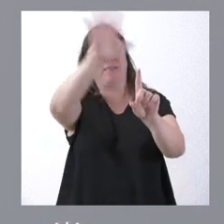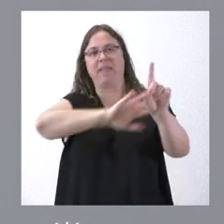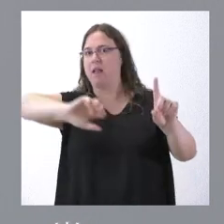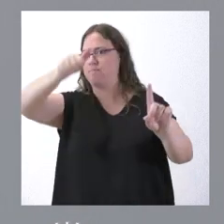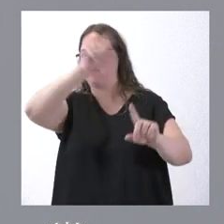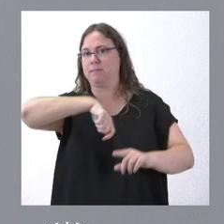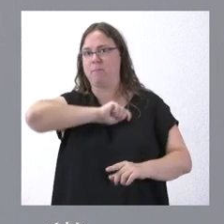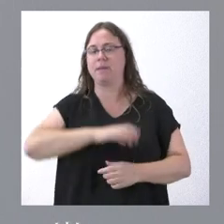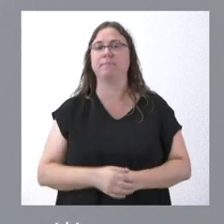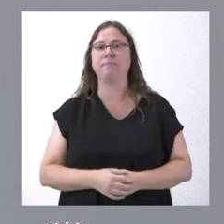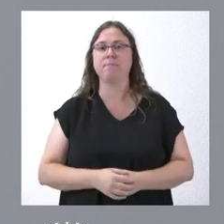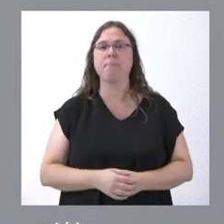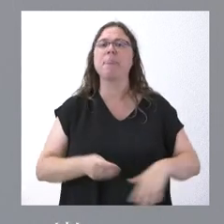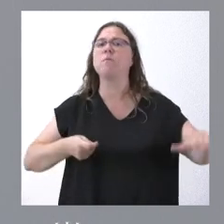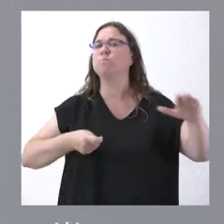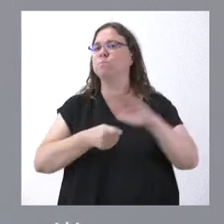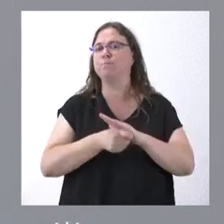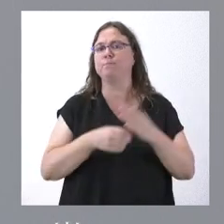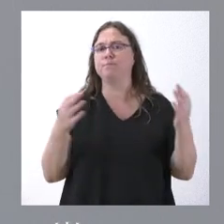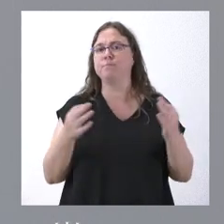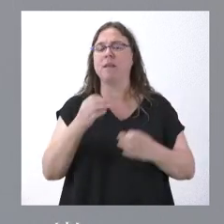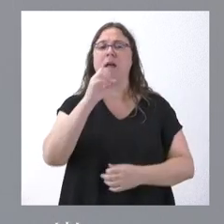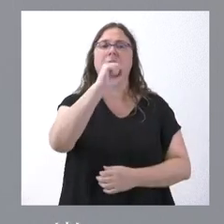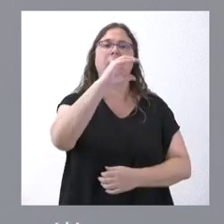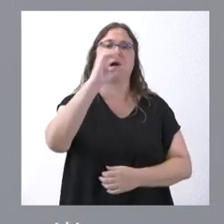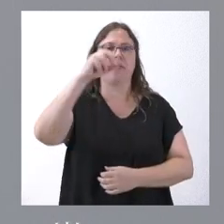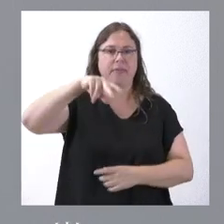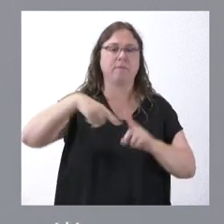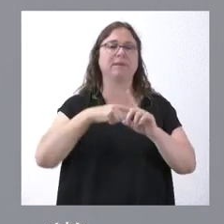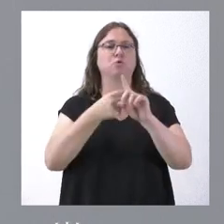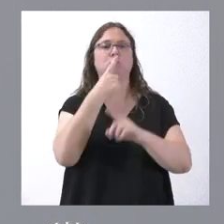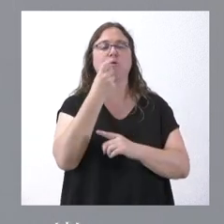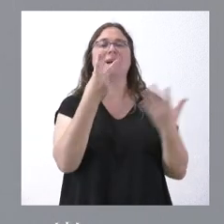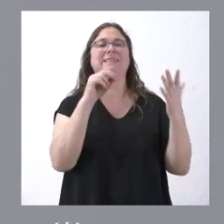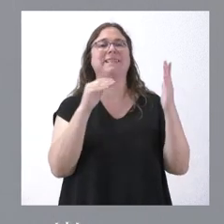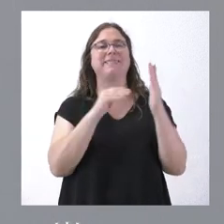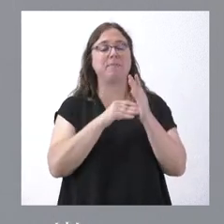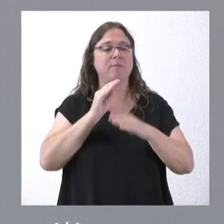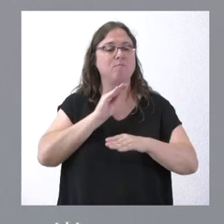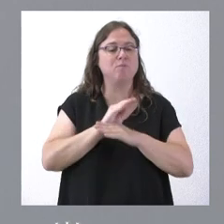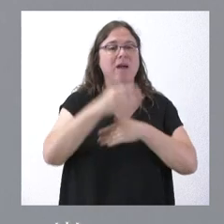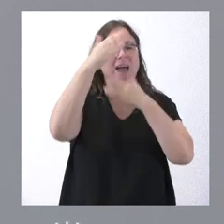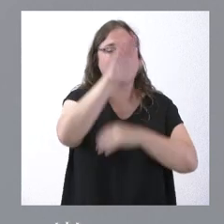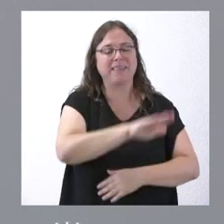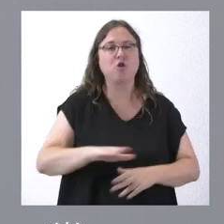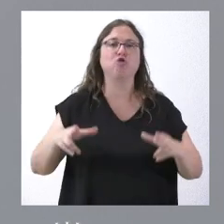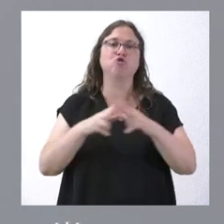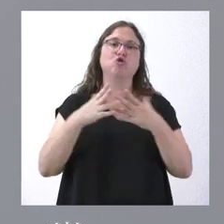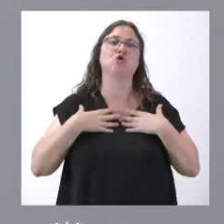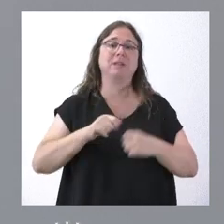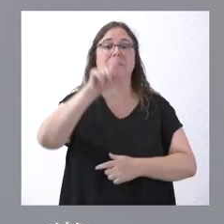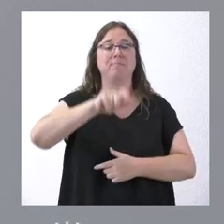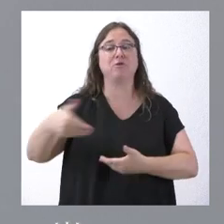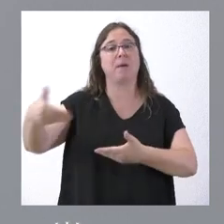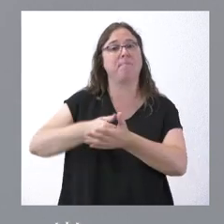materias. Se subvenciona a ACEN y Cruz Roja con 70.000 euros para sufragar la atención sociosanitaria de personas solicitantes